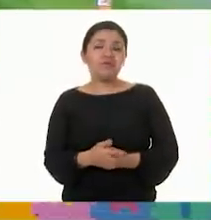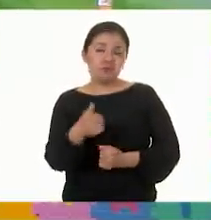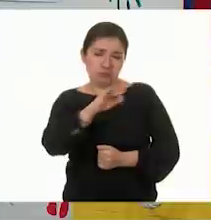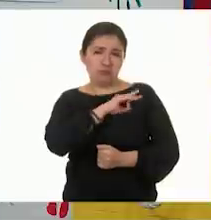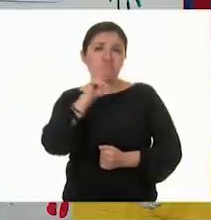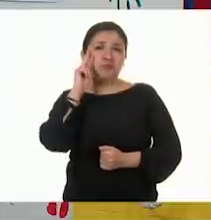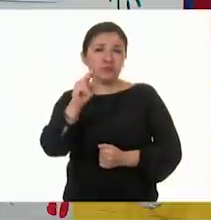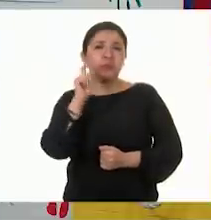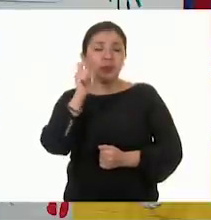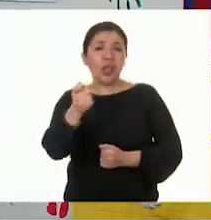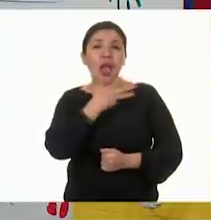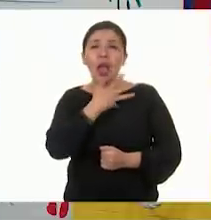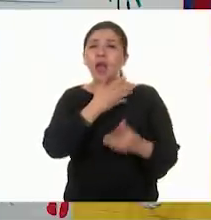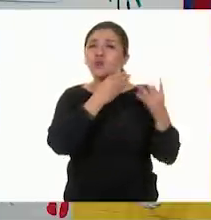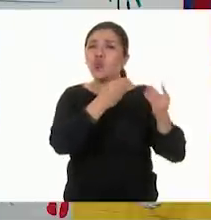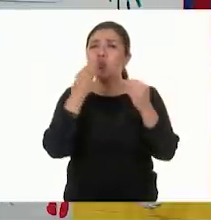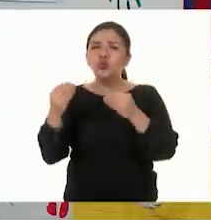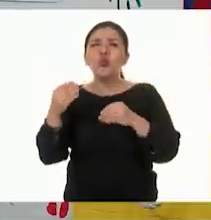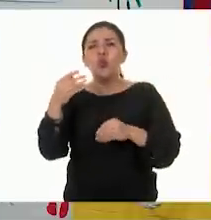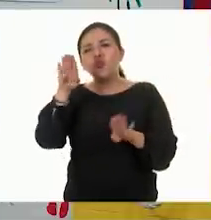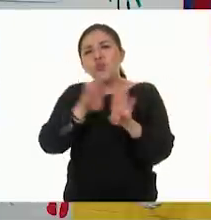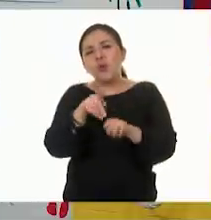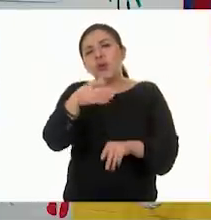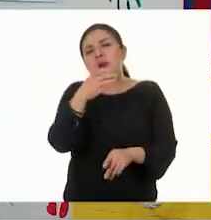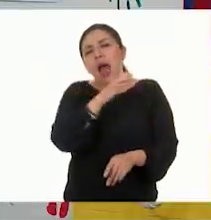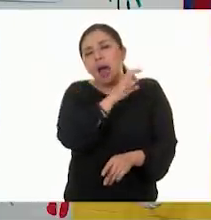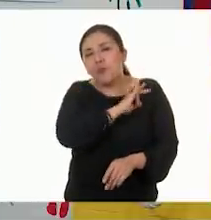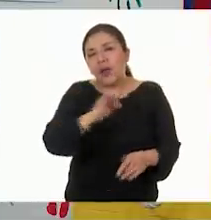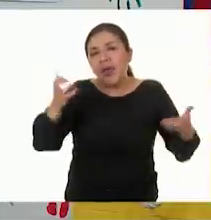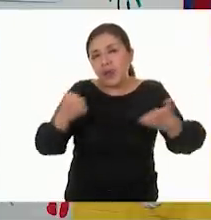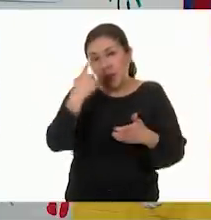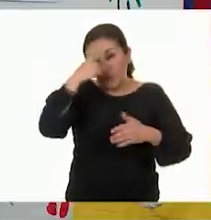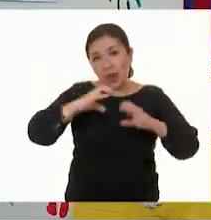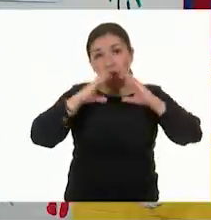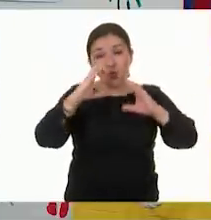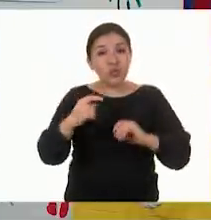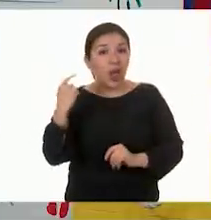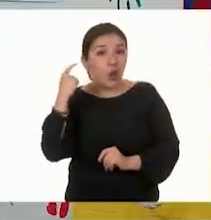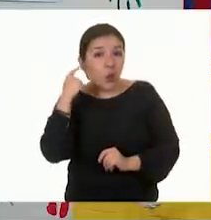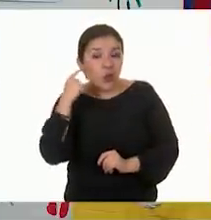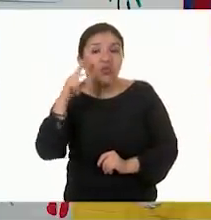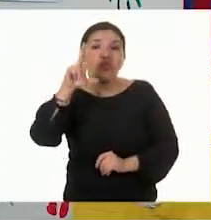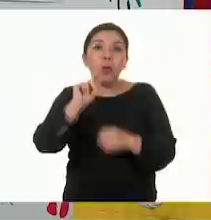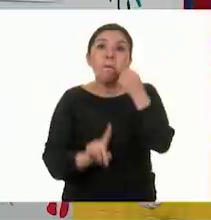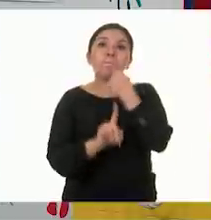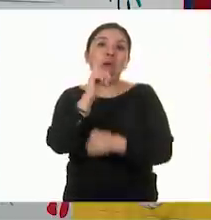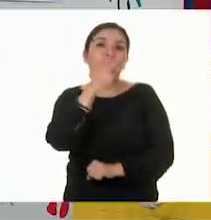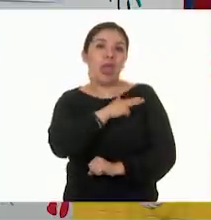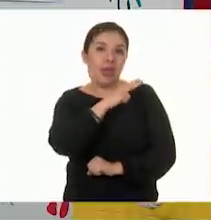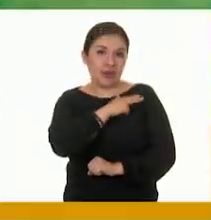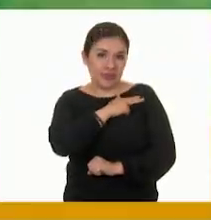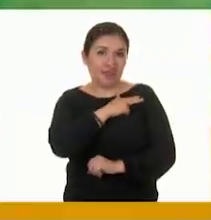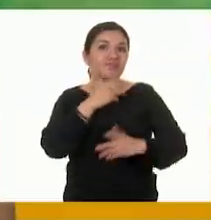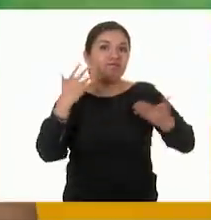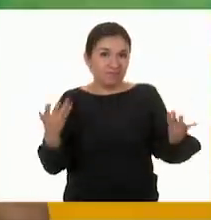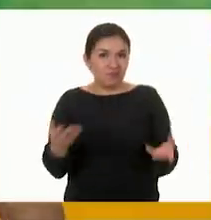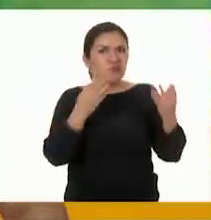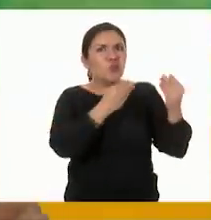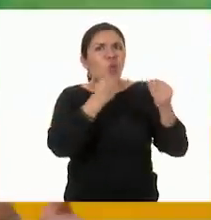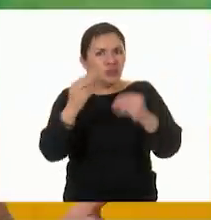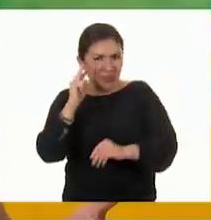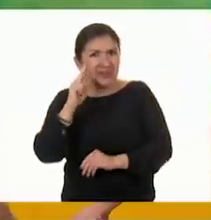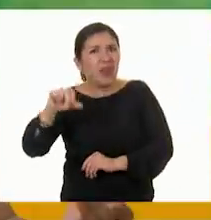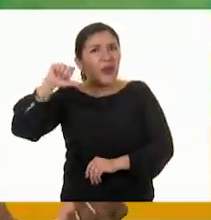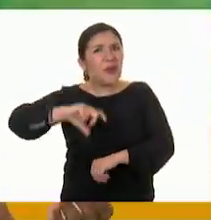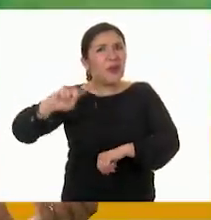entonces que tenemos muchas medidas que tomar de aquí en adelante para cuidar nuestros oídos y no tener una lesión. ¡Es verdad! Porque fueron demasiadas lesiones,